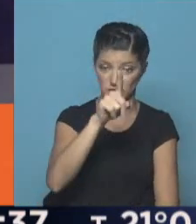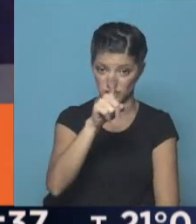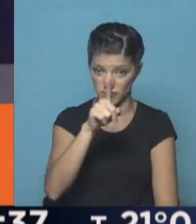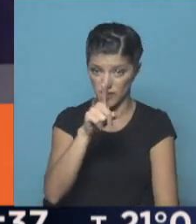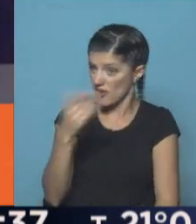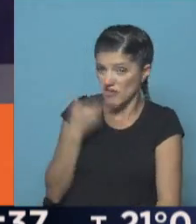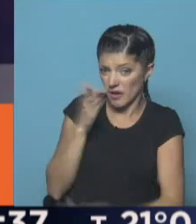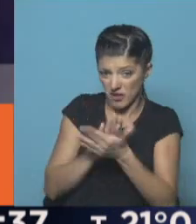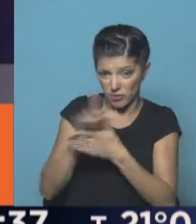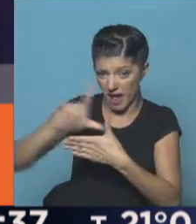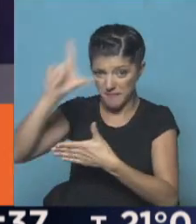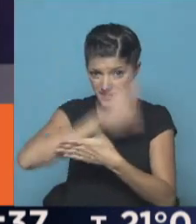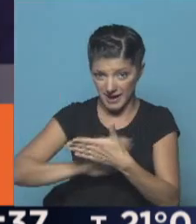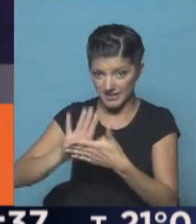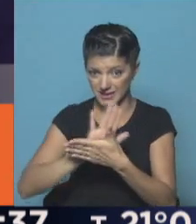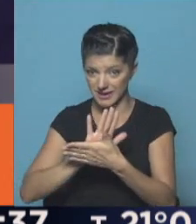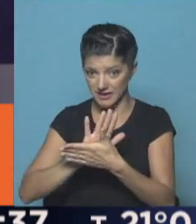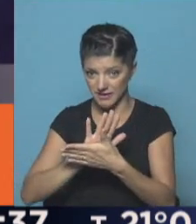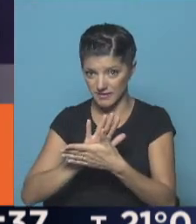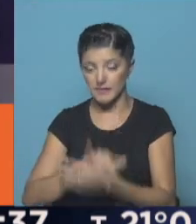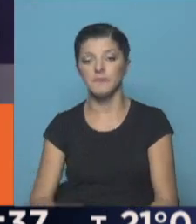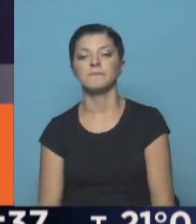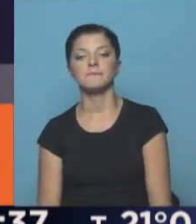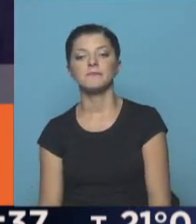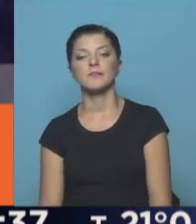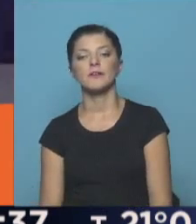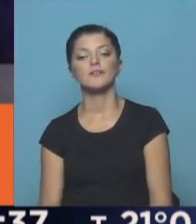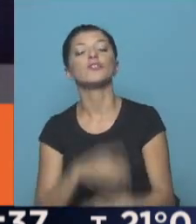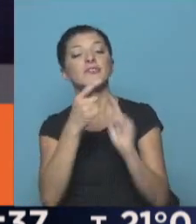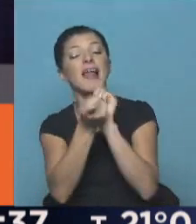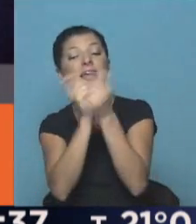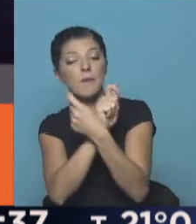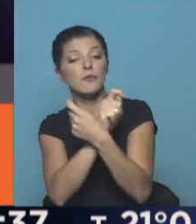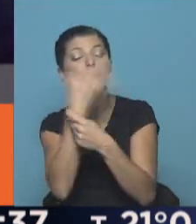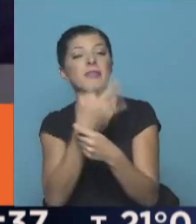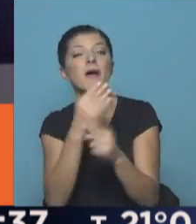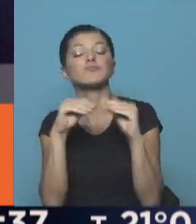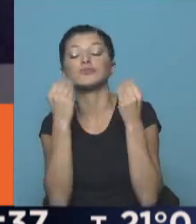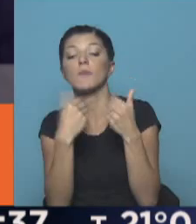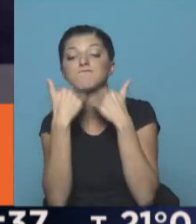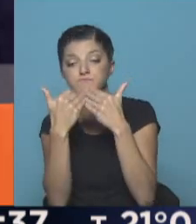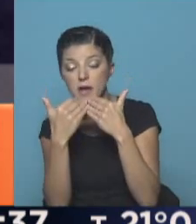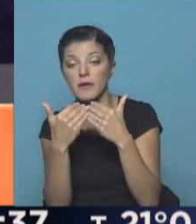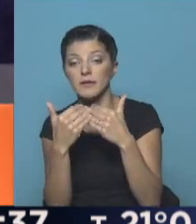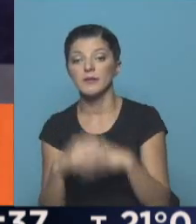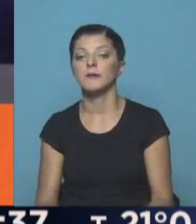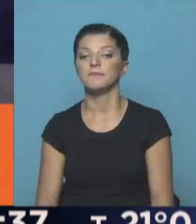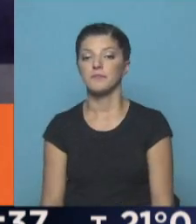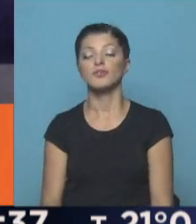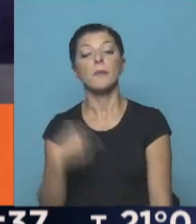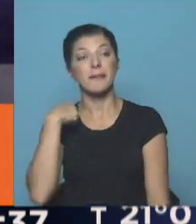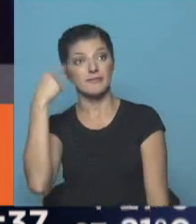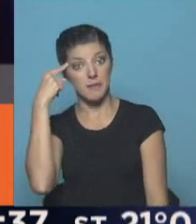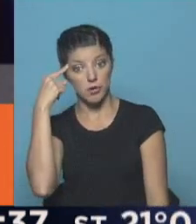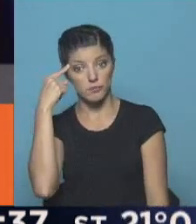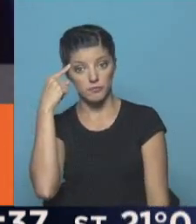Los resultados de ese cambio no entendemos por completo. Entonces vemos mucho más influencia, por